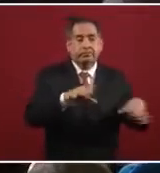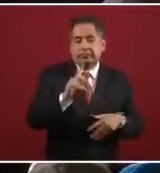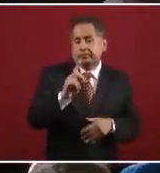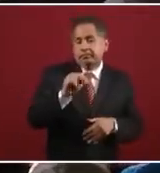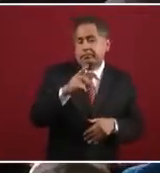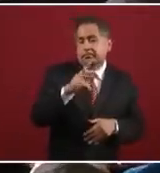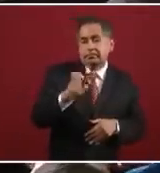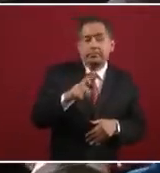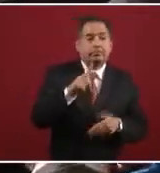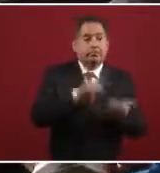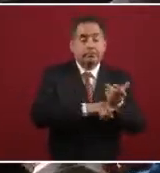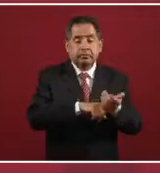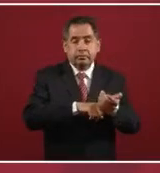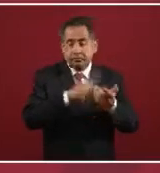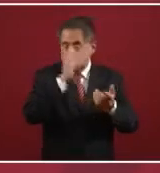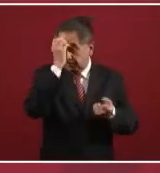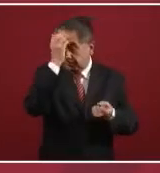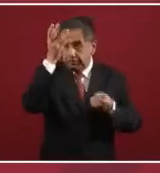de amnesia.